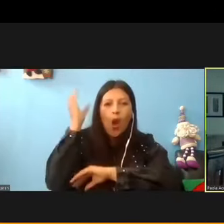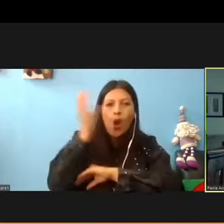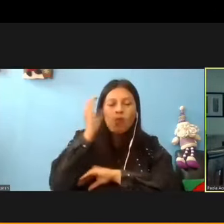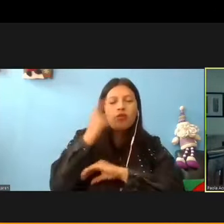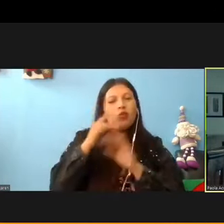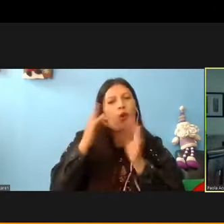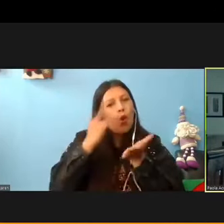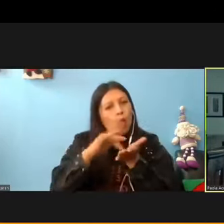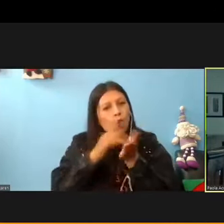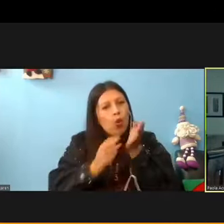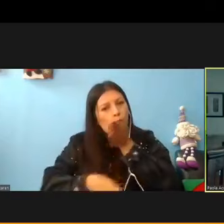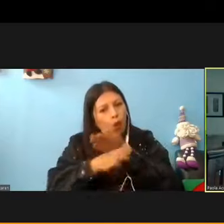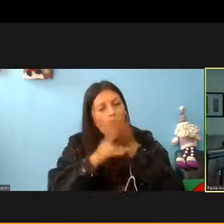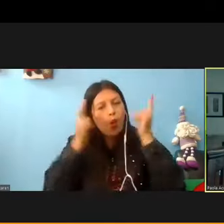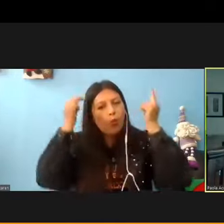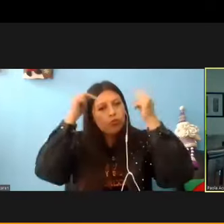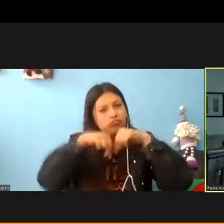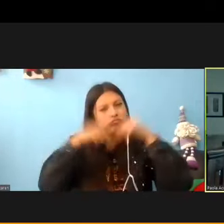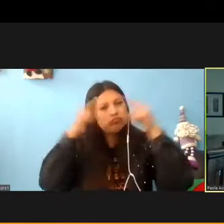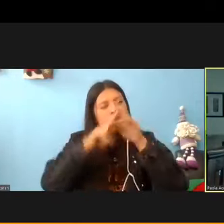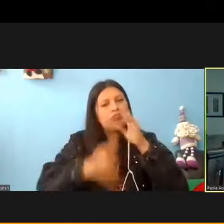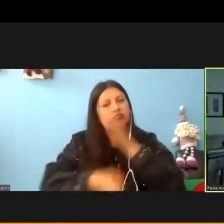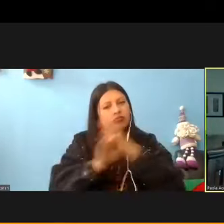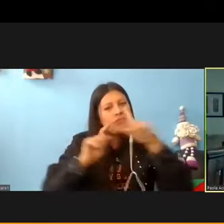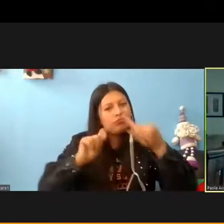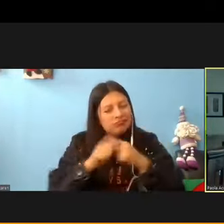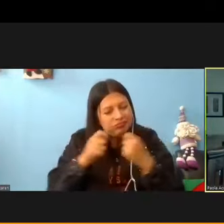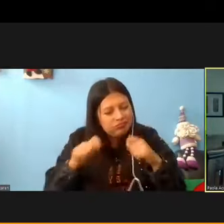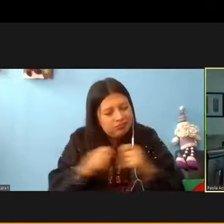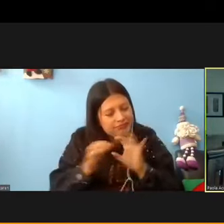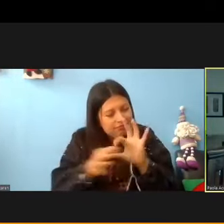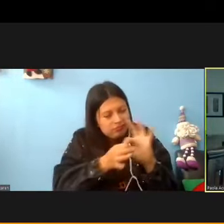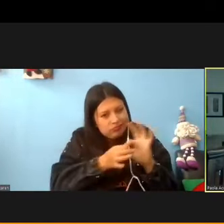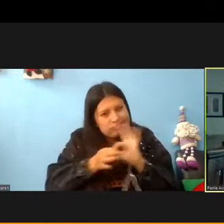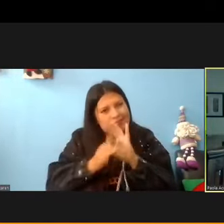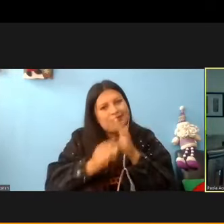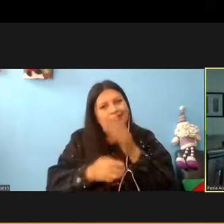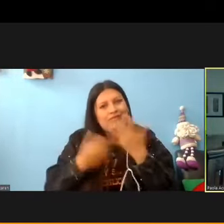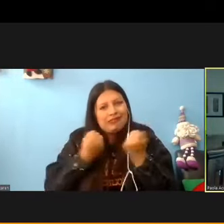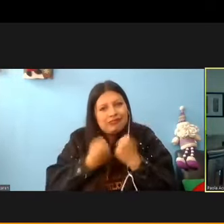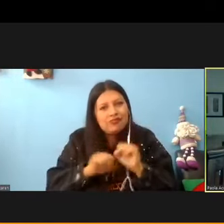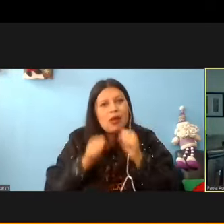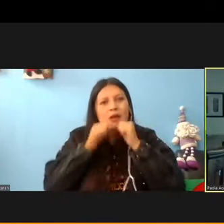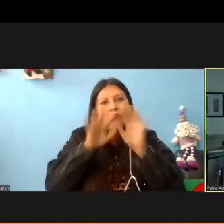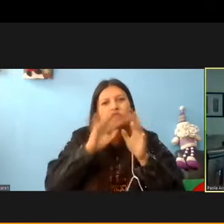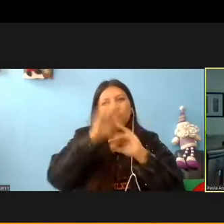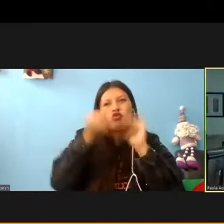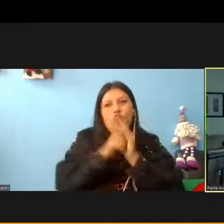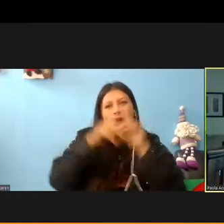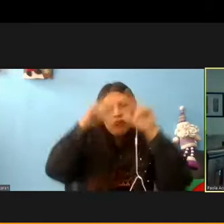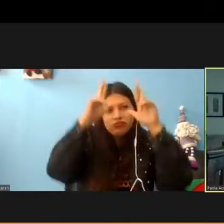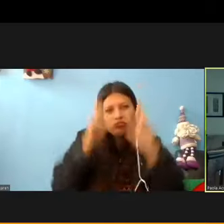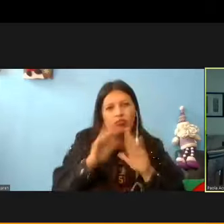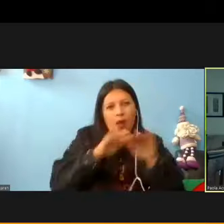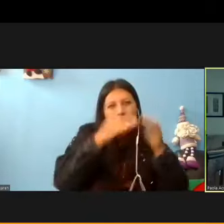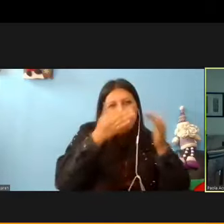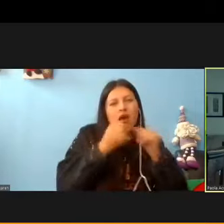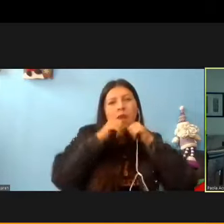urgente seguir encontrándonos, seguir tejiendo, tratar de publicar estas relatorías de las mesas,